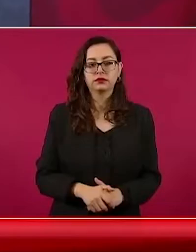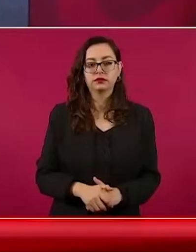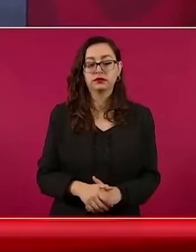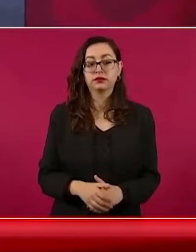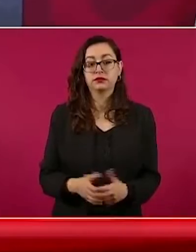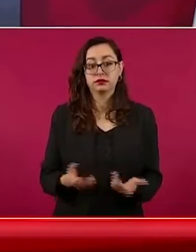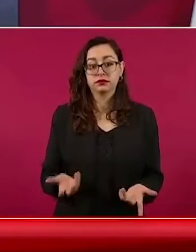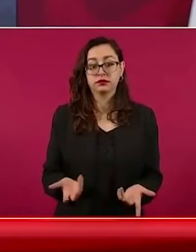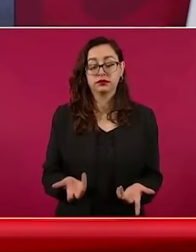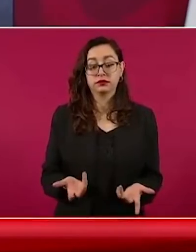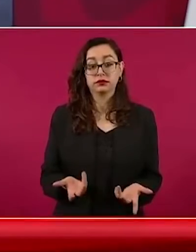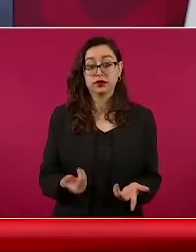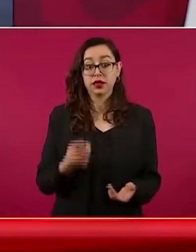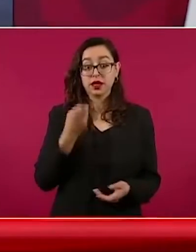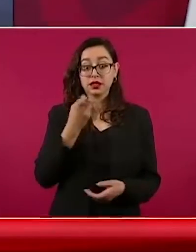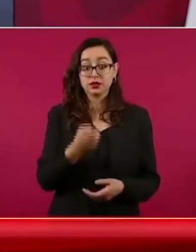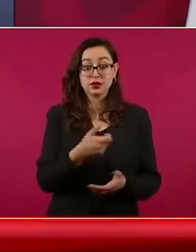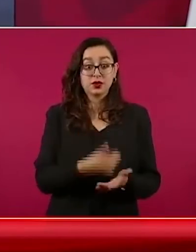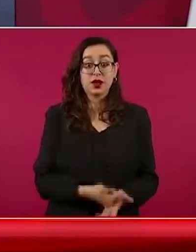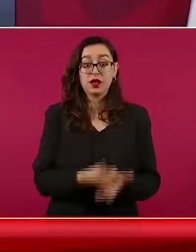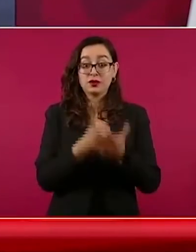multiplicador. Se hace la obra.